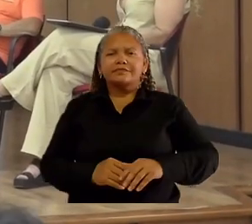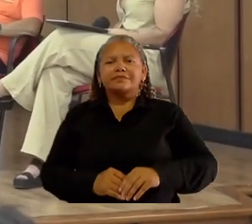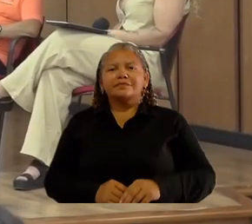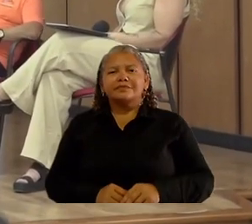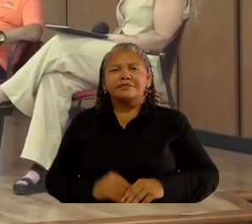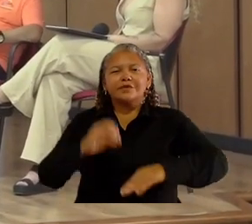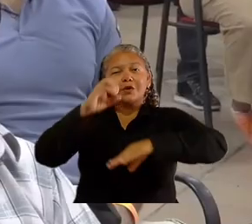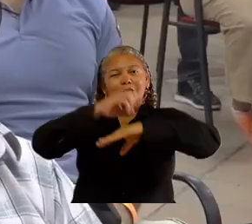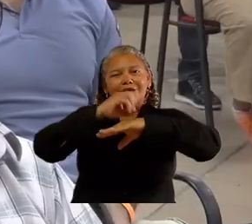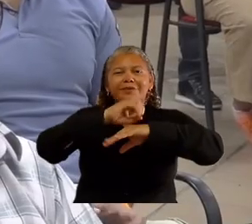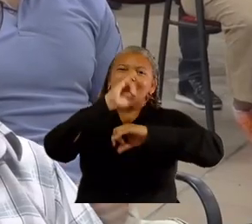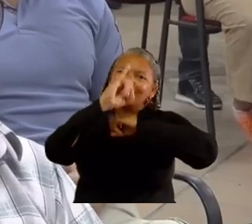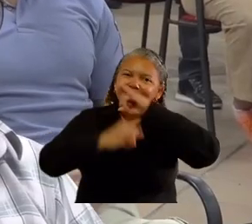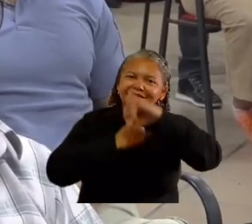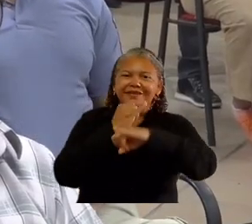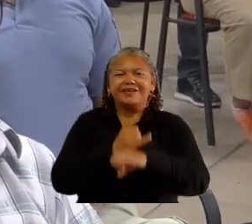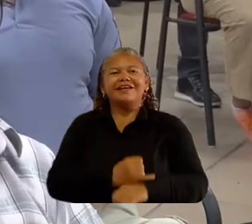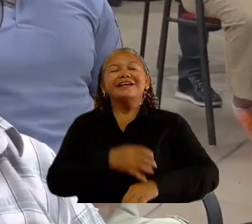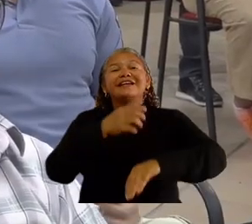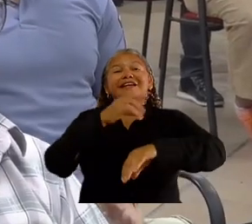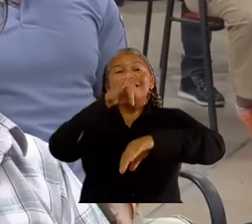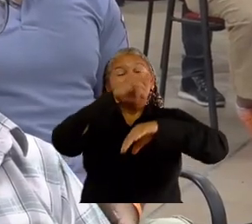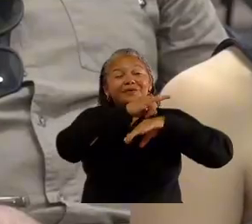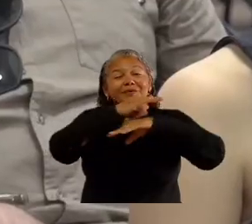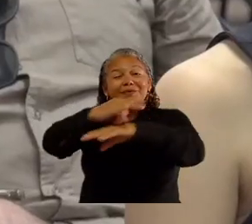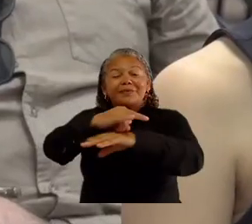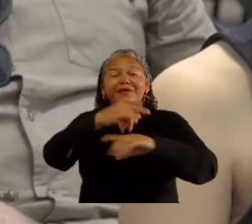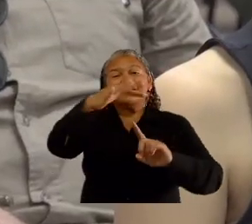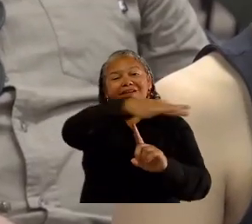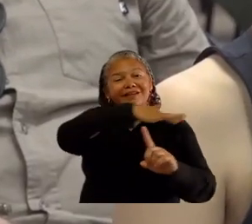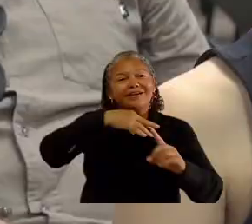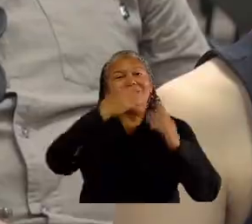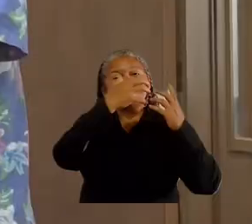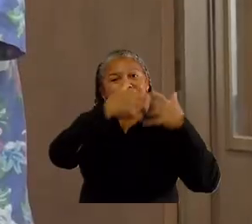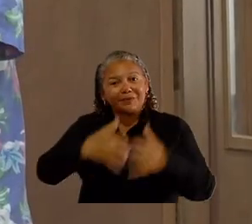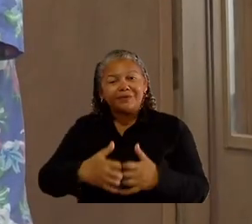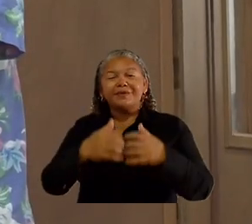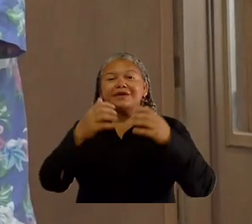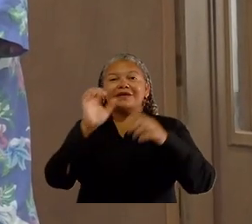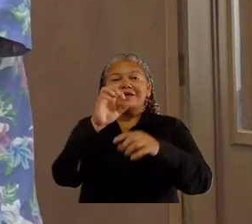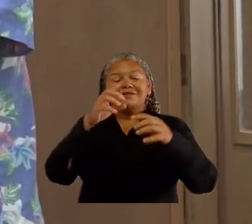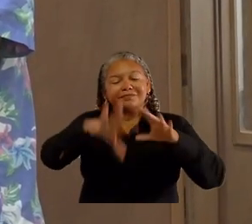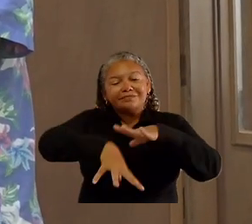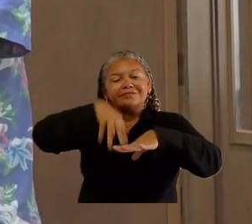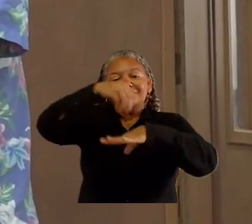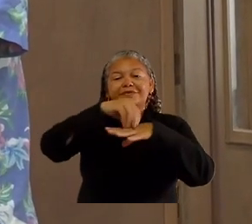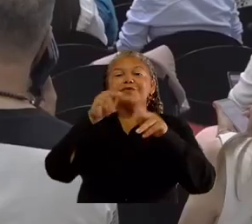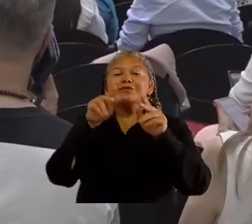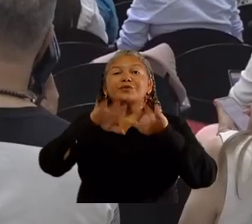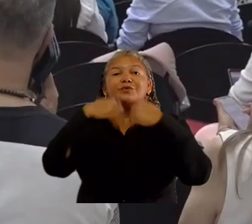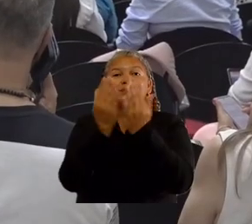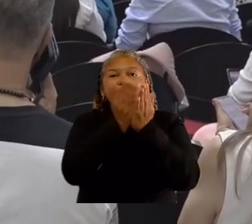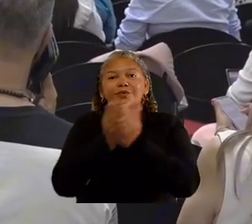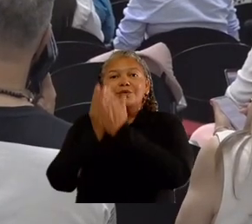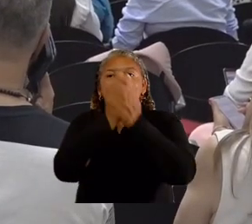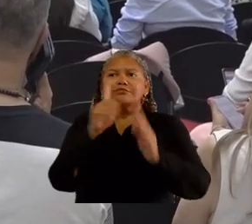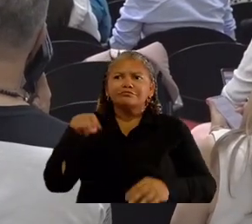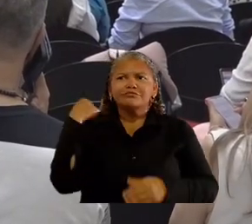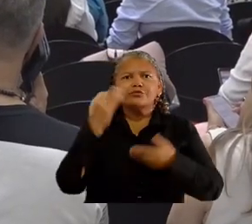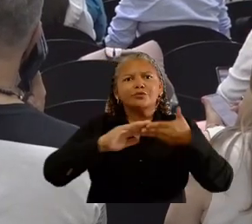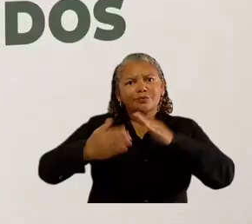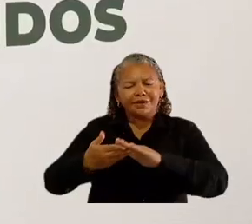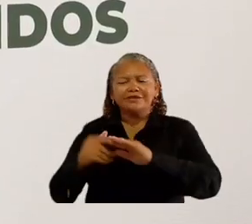Organismos internacionales, autoridades ambientales, empresas de reciclaje, instituciones educativas y comunidad en general se dieron cita